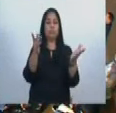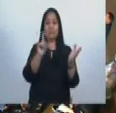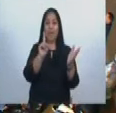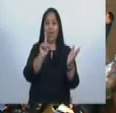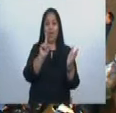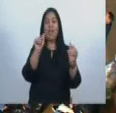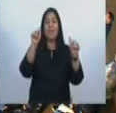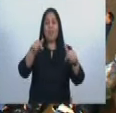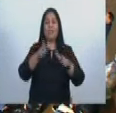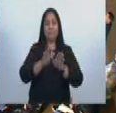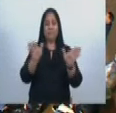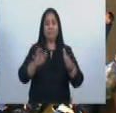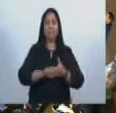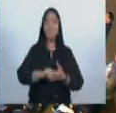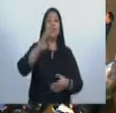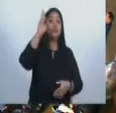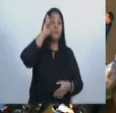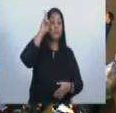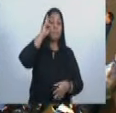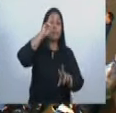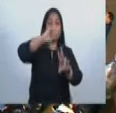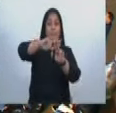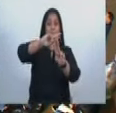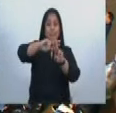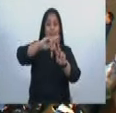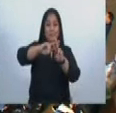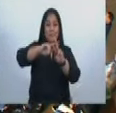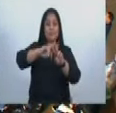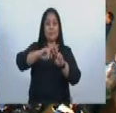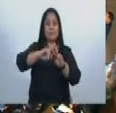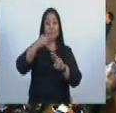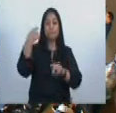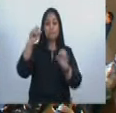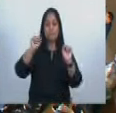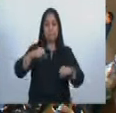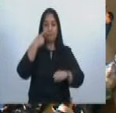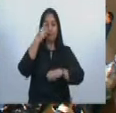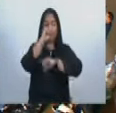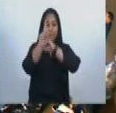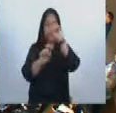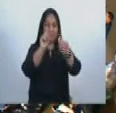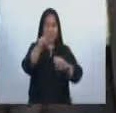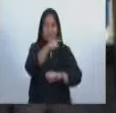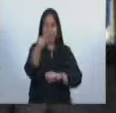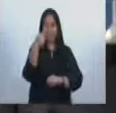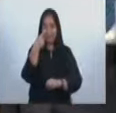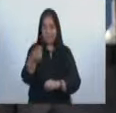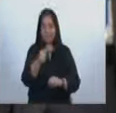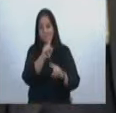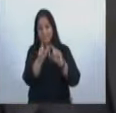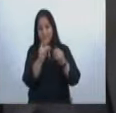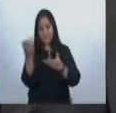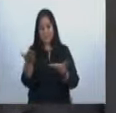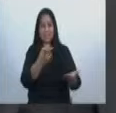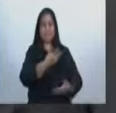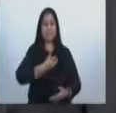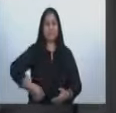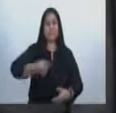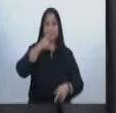a recordar el hashtag para que el público televidente pueda plantear sus preguntas al presidente de la república a